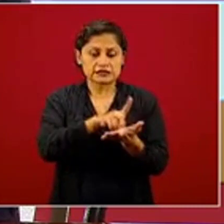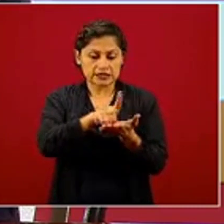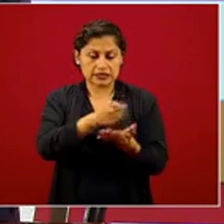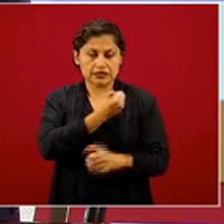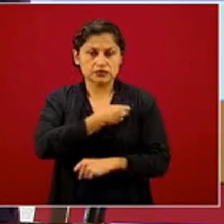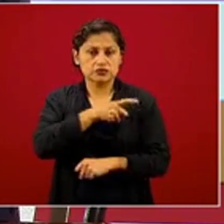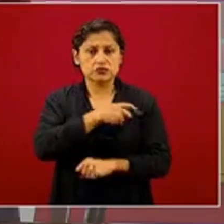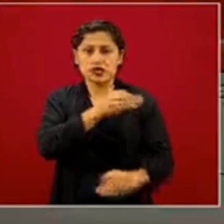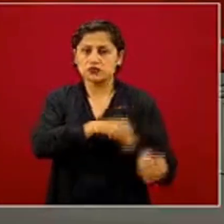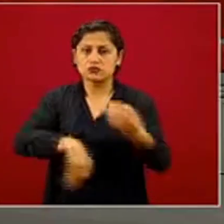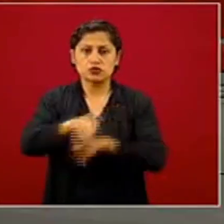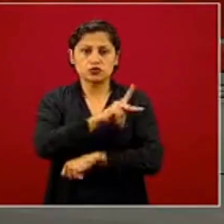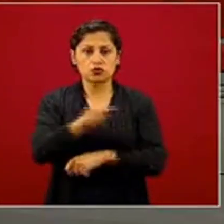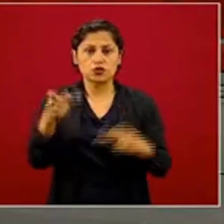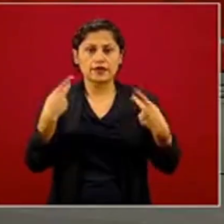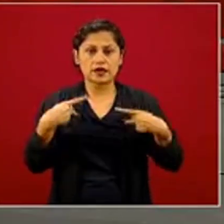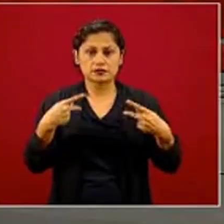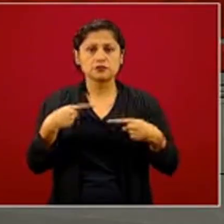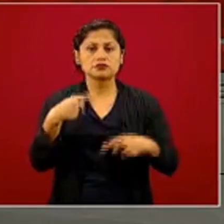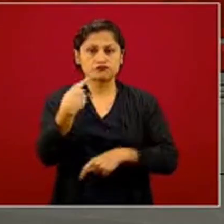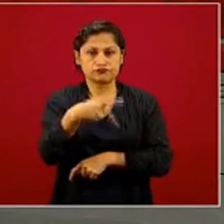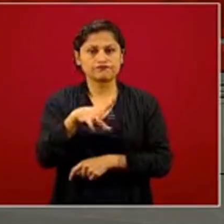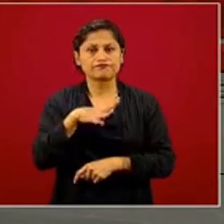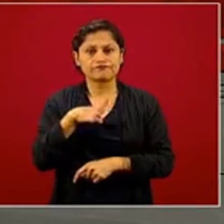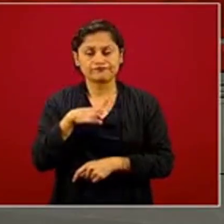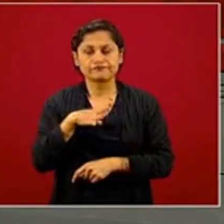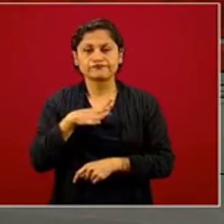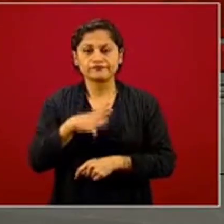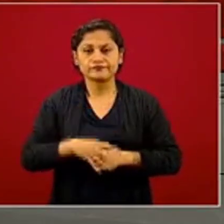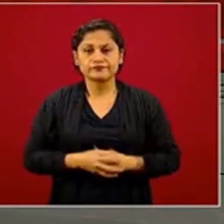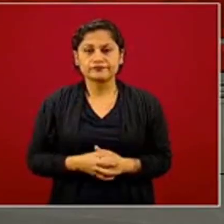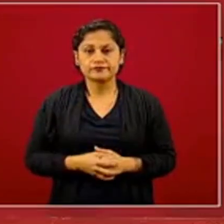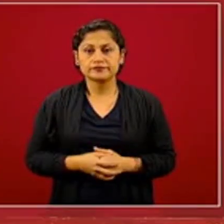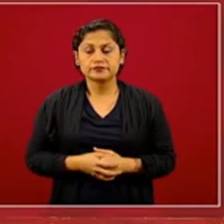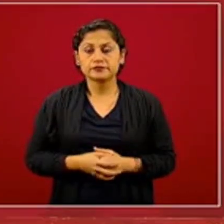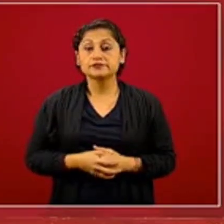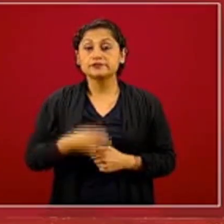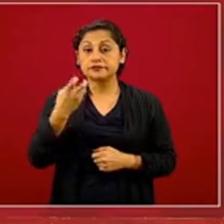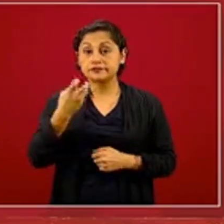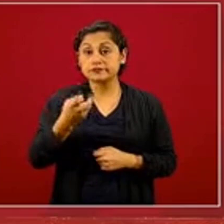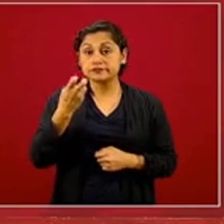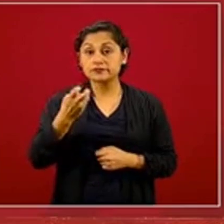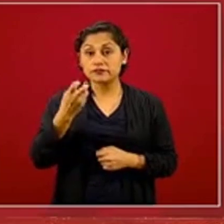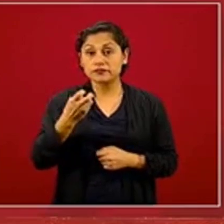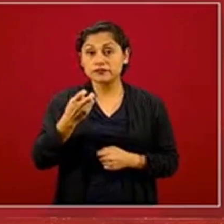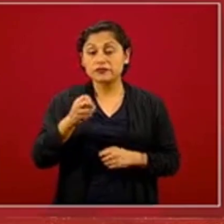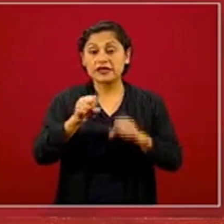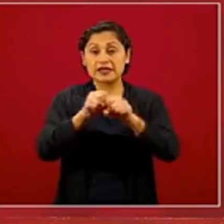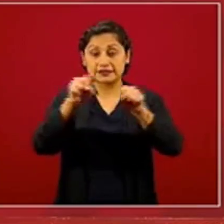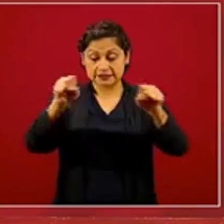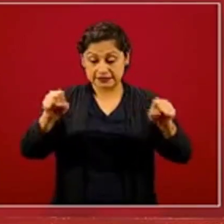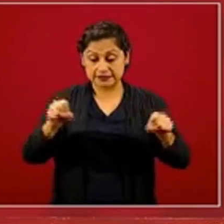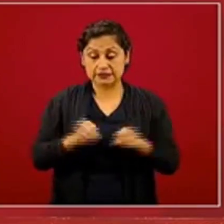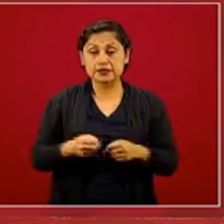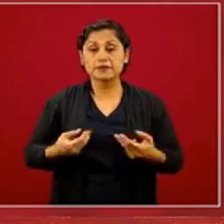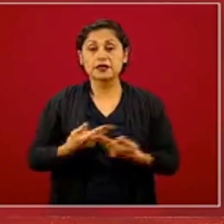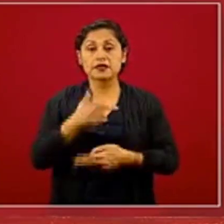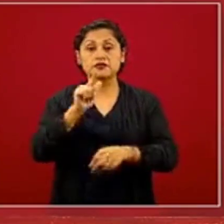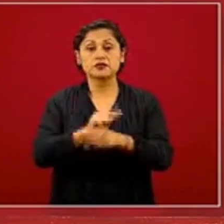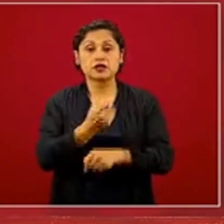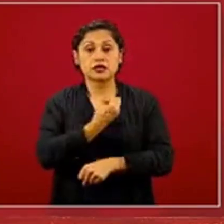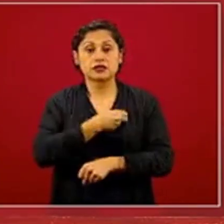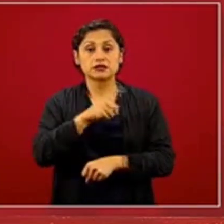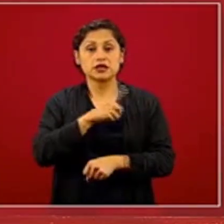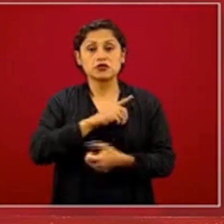viven en el territorio nacional. Y el proceso de transformación del Sistema Nacional de Salud sigue en marcha, ahorita